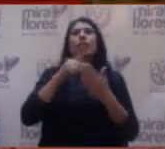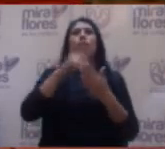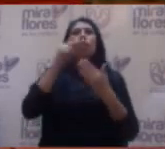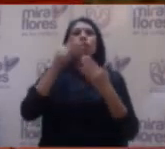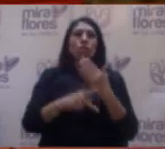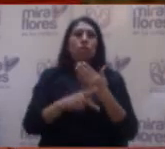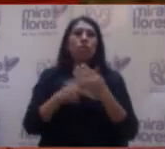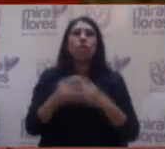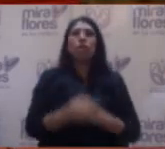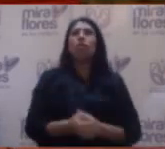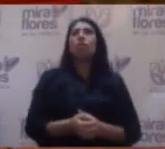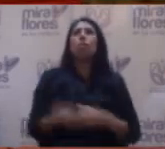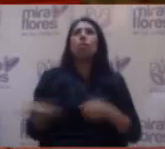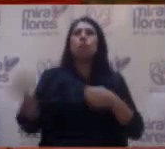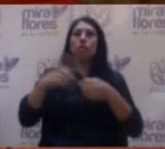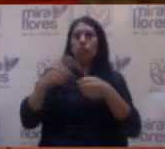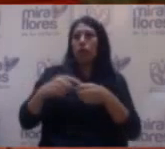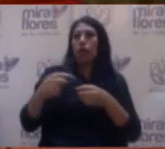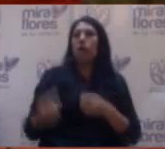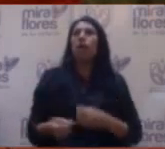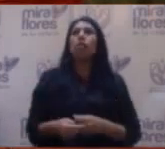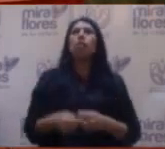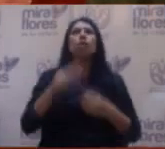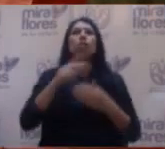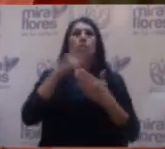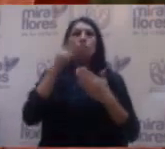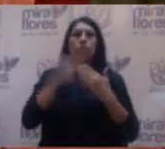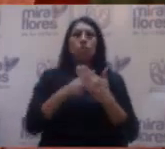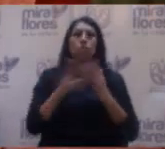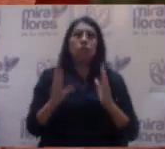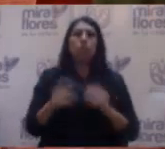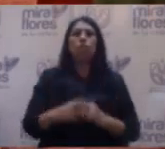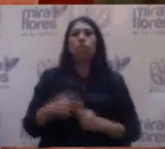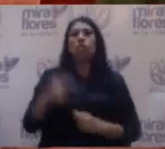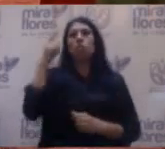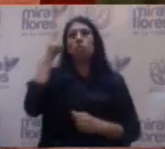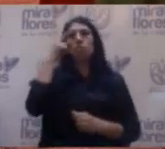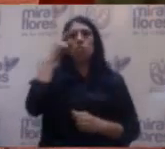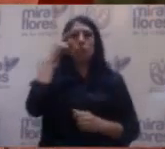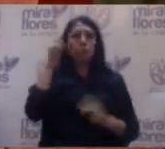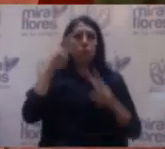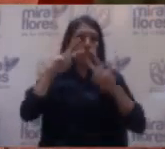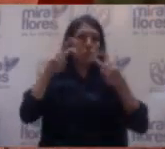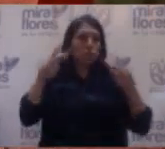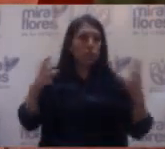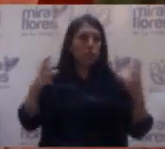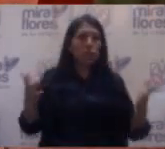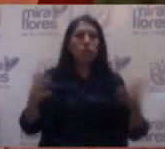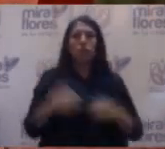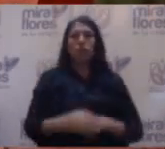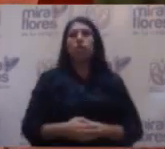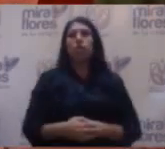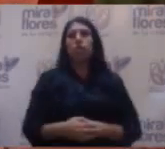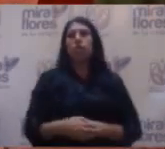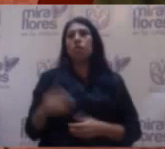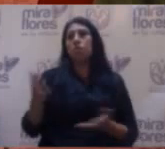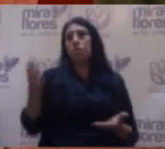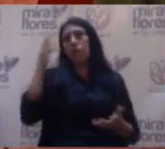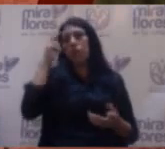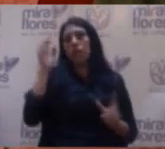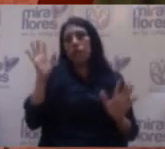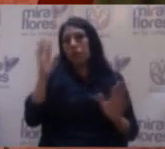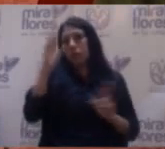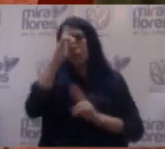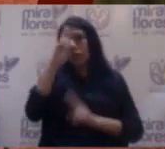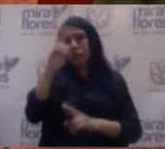de sumarse para buscar resultados positivos. Esto es una reflexión. Respeto totalmente su parecer y su voto,